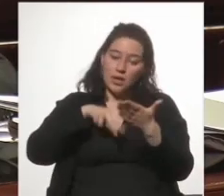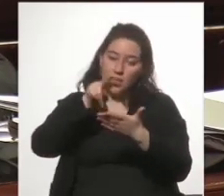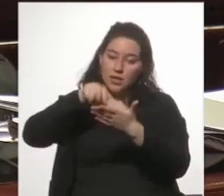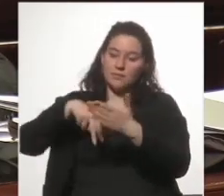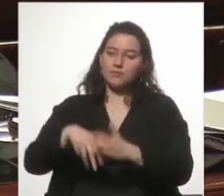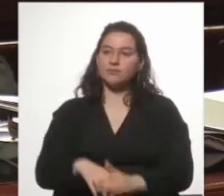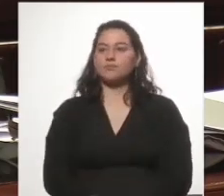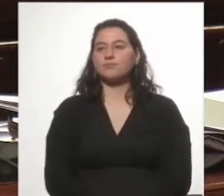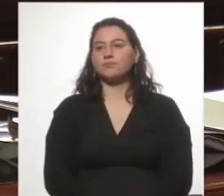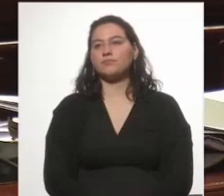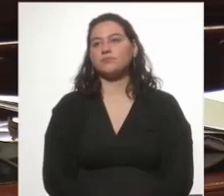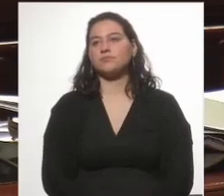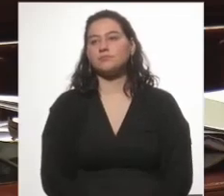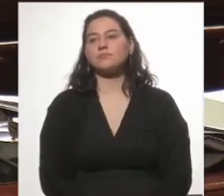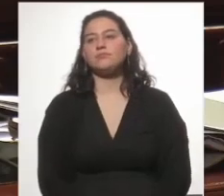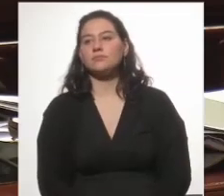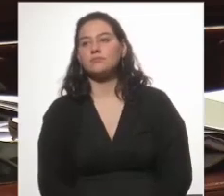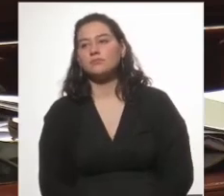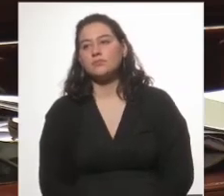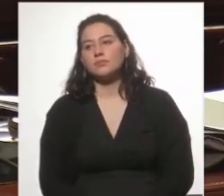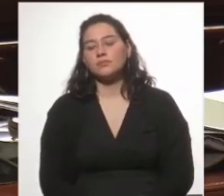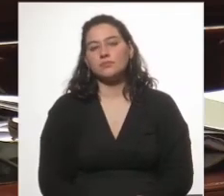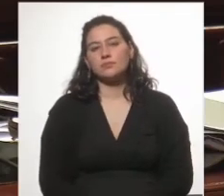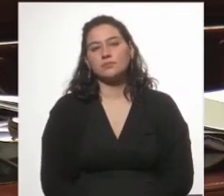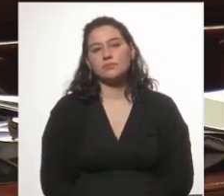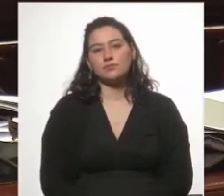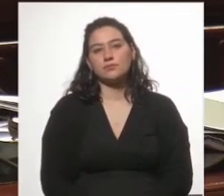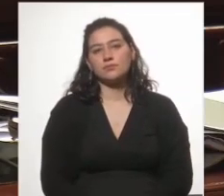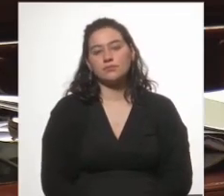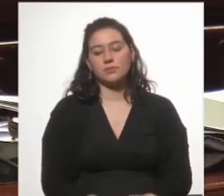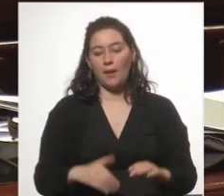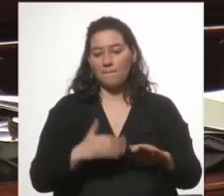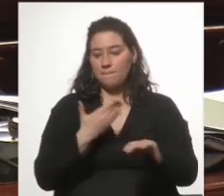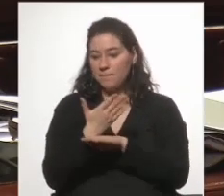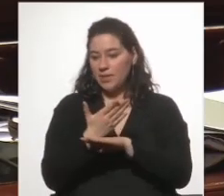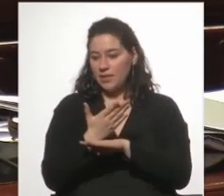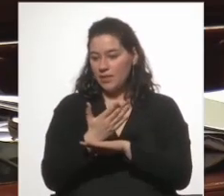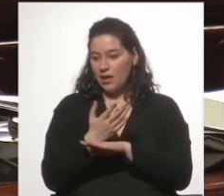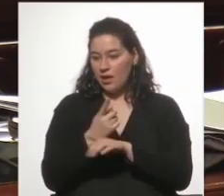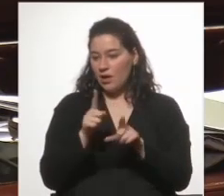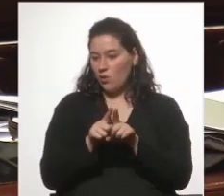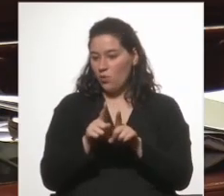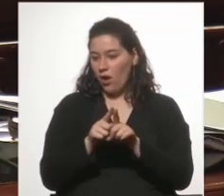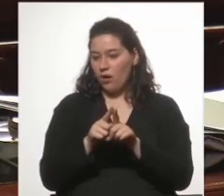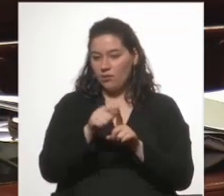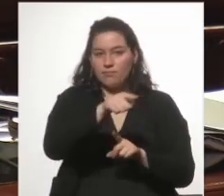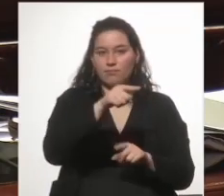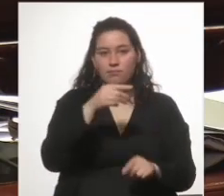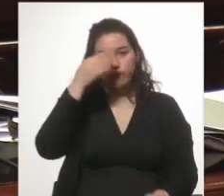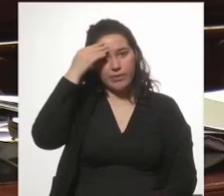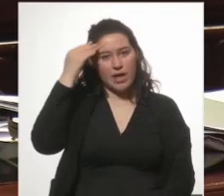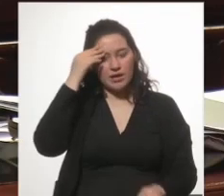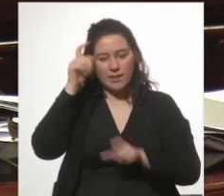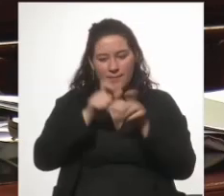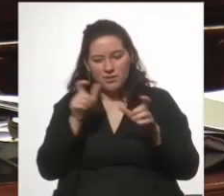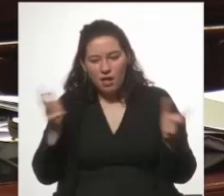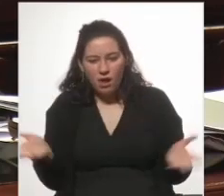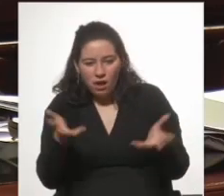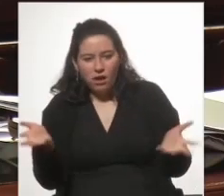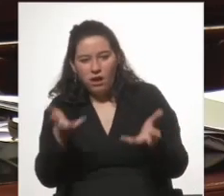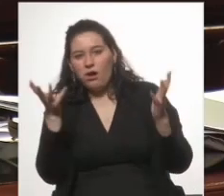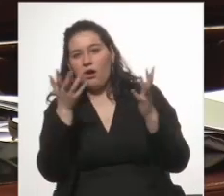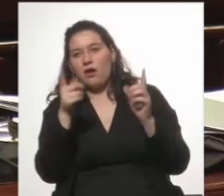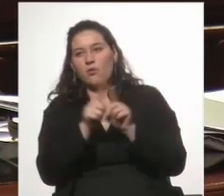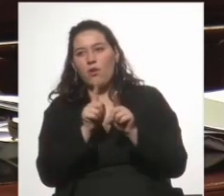propio. El pedido de desafuero del senador Guido Manini Ríos es patrocinado por quienes promueven injuriosamente